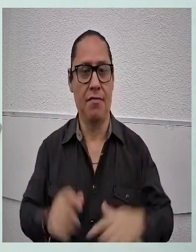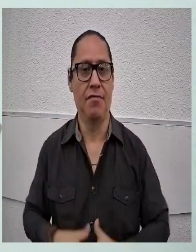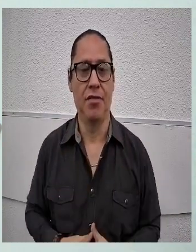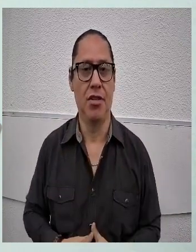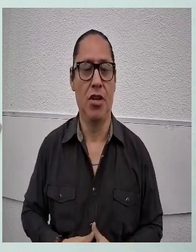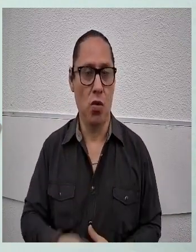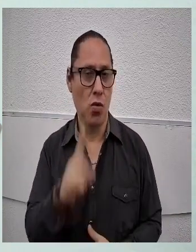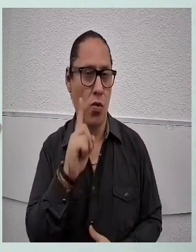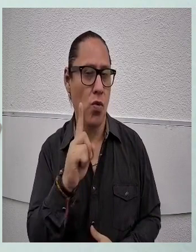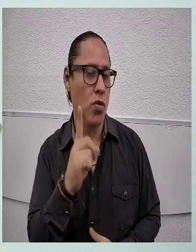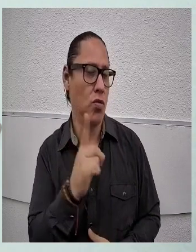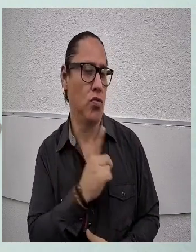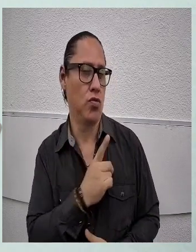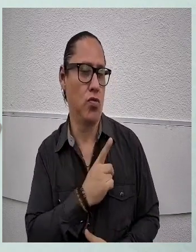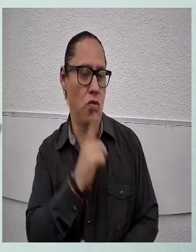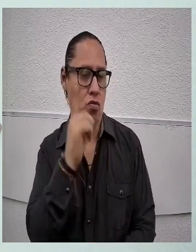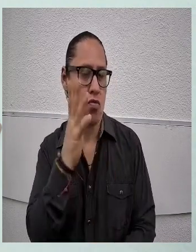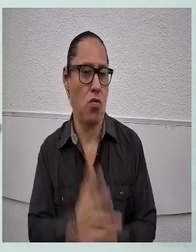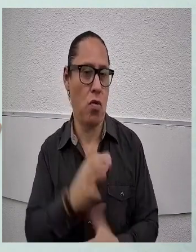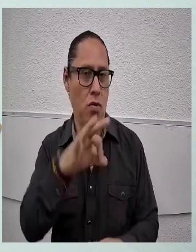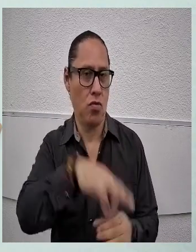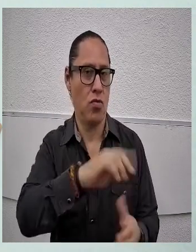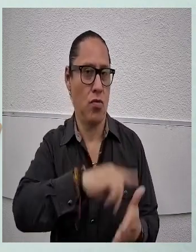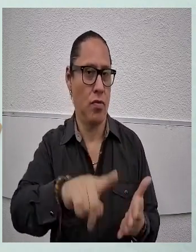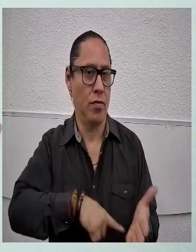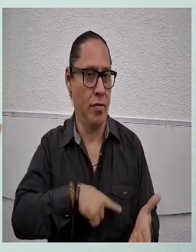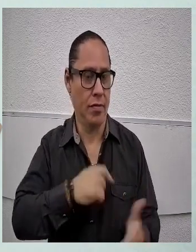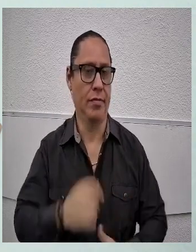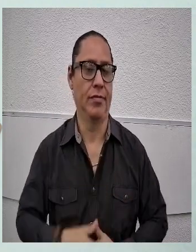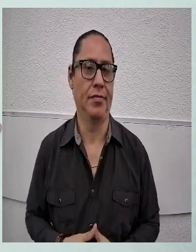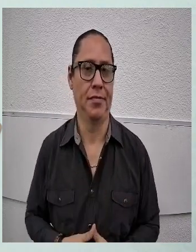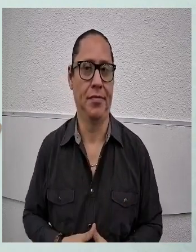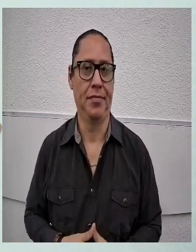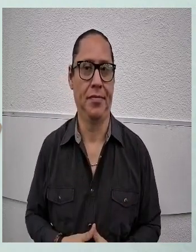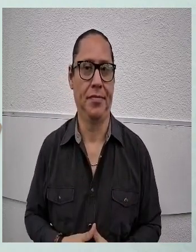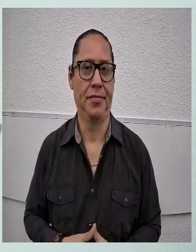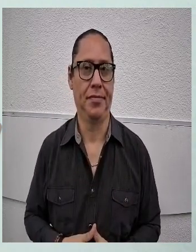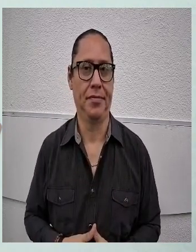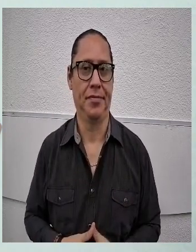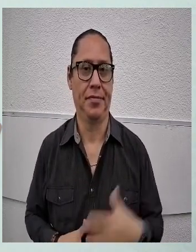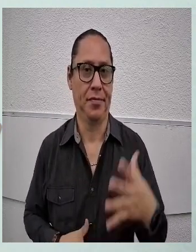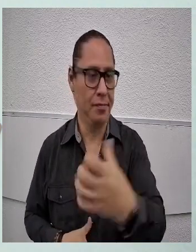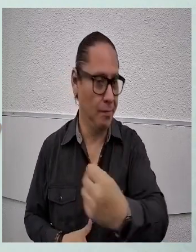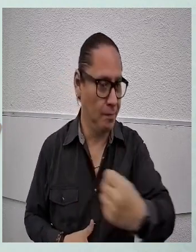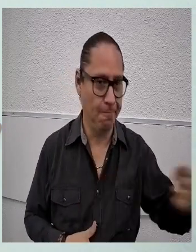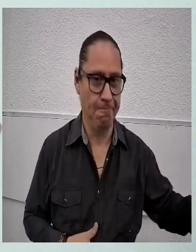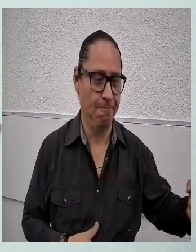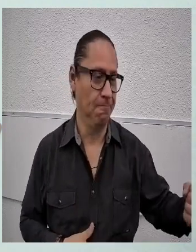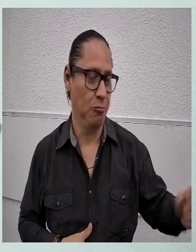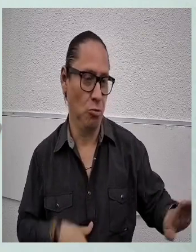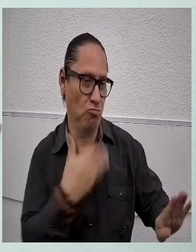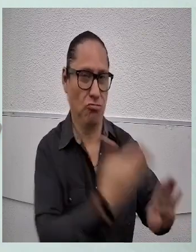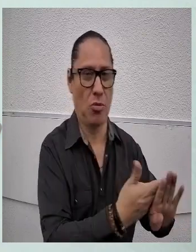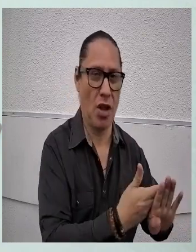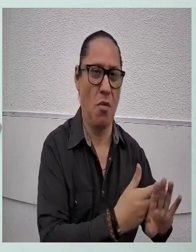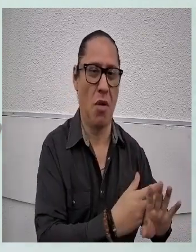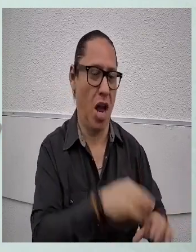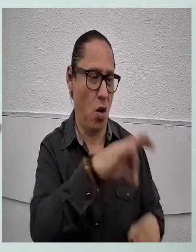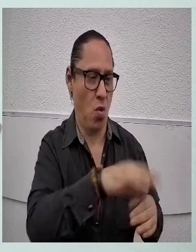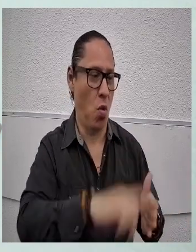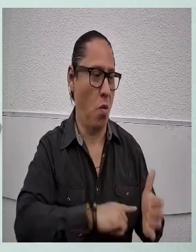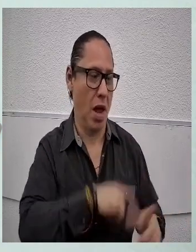arma más poderosa que la democracia por lo que privar a una persona de su derecho al sufragio es